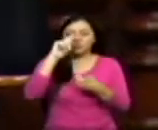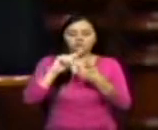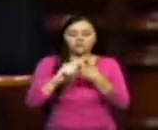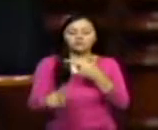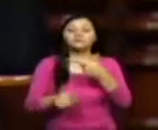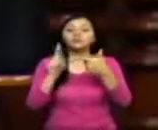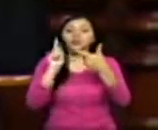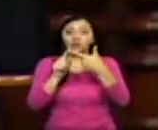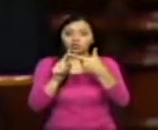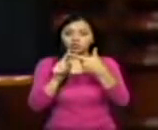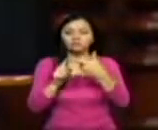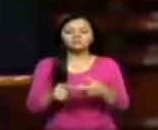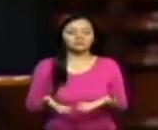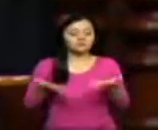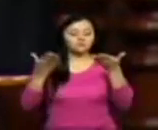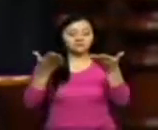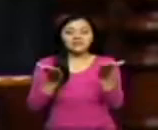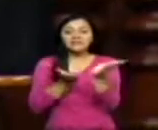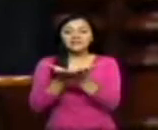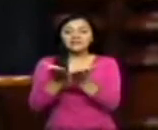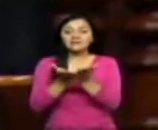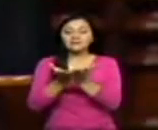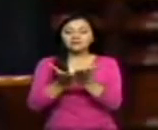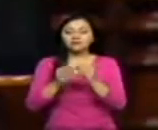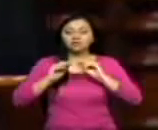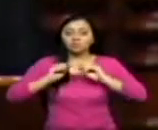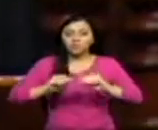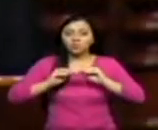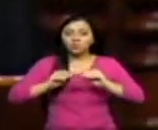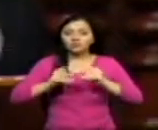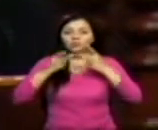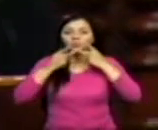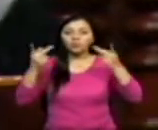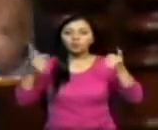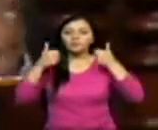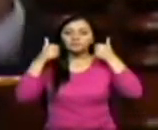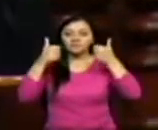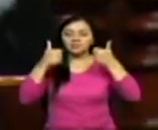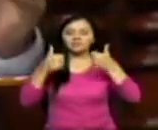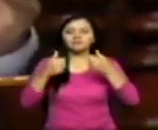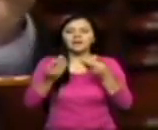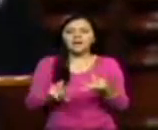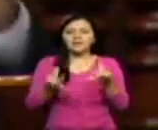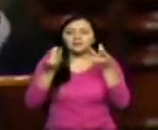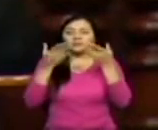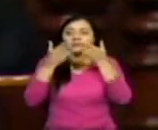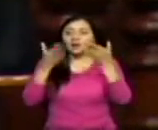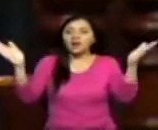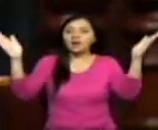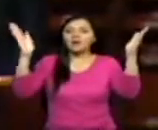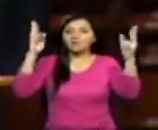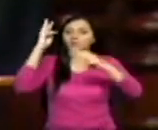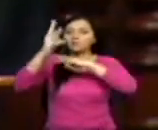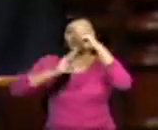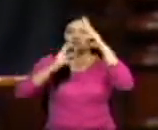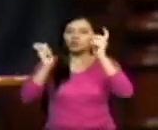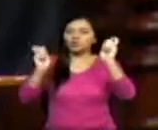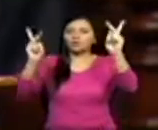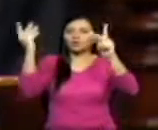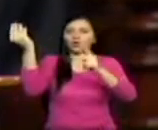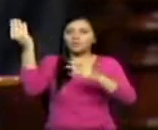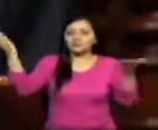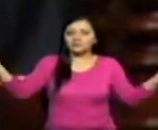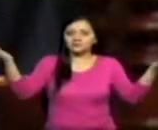Dos, prestar un servicio de educación pública de calidad que abra el mundo a millones de